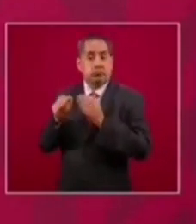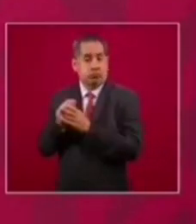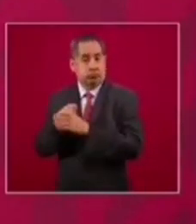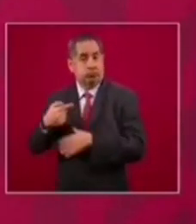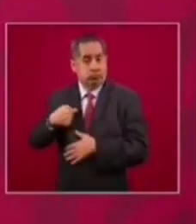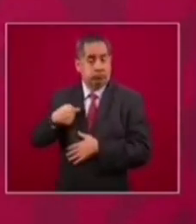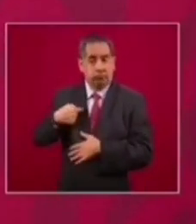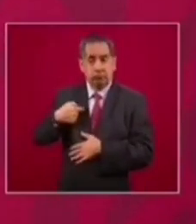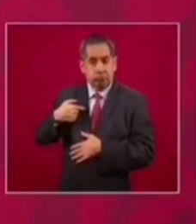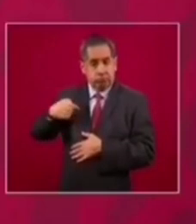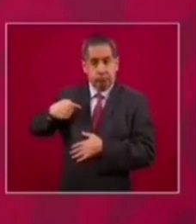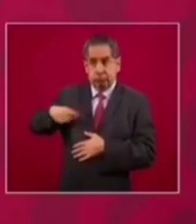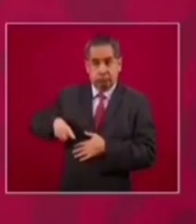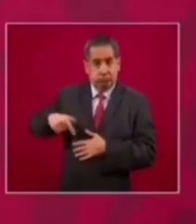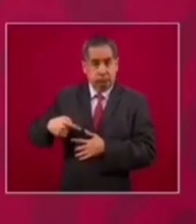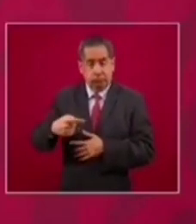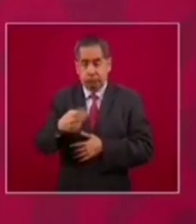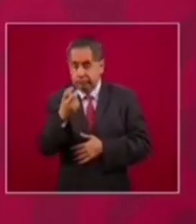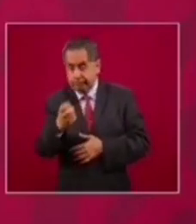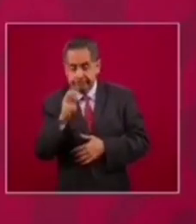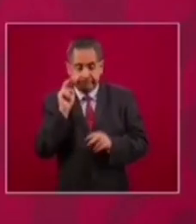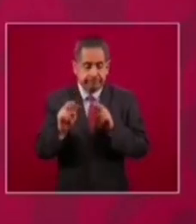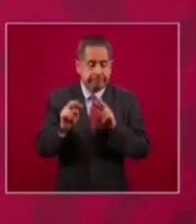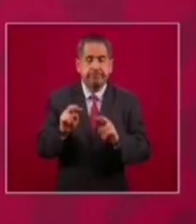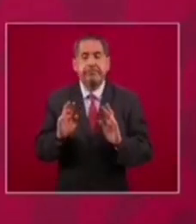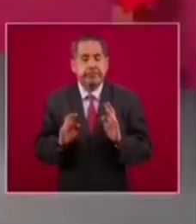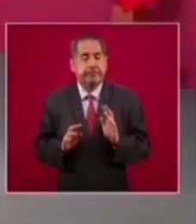eso se está